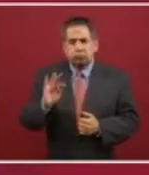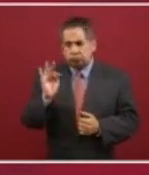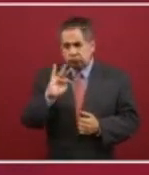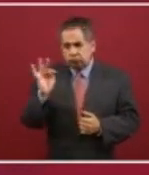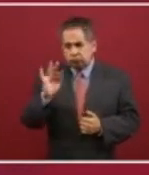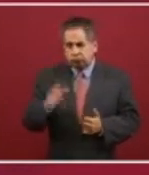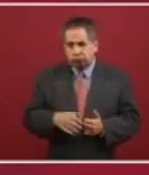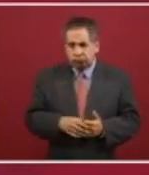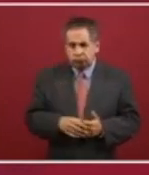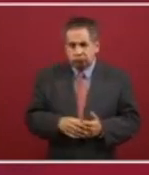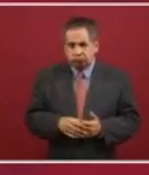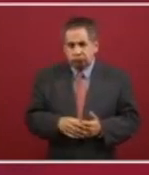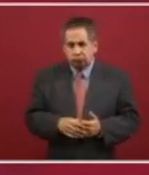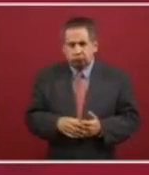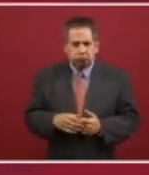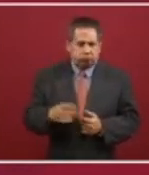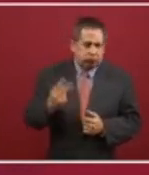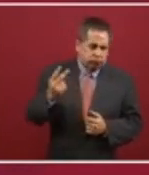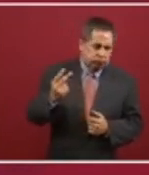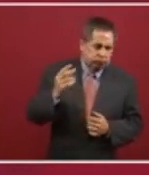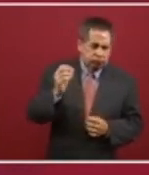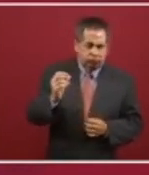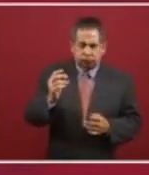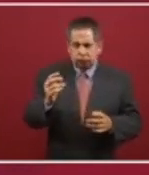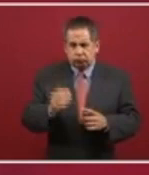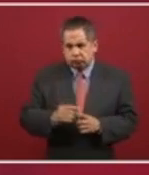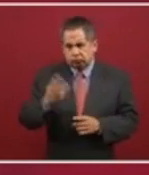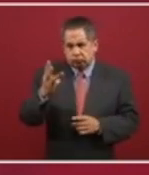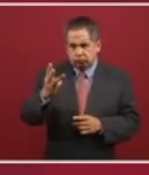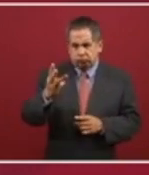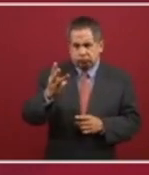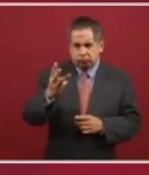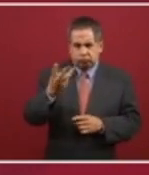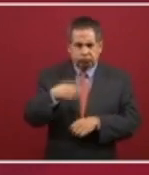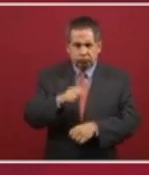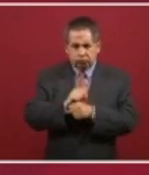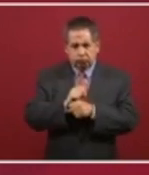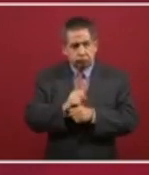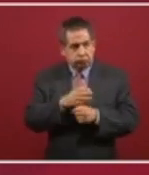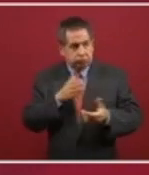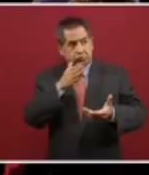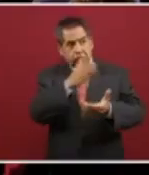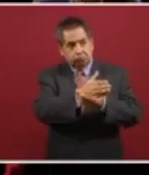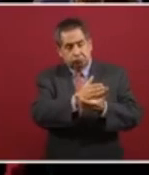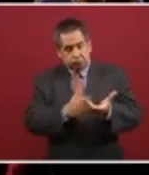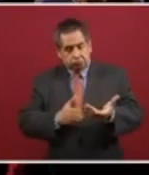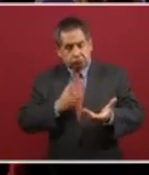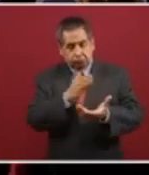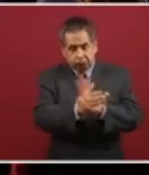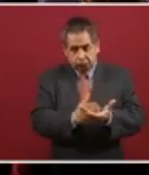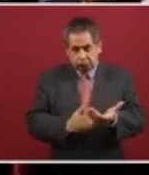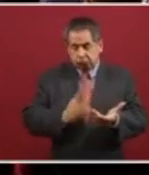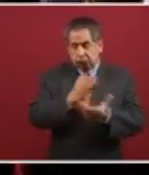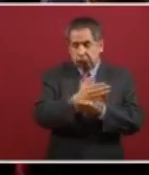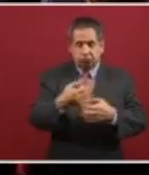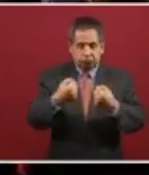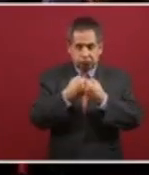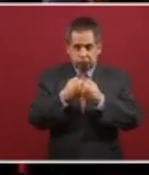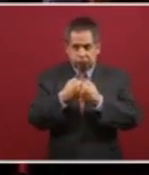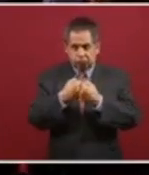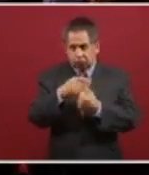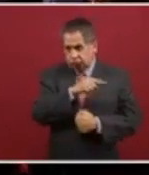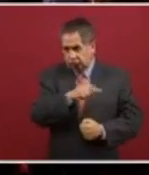posiblemente dos o tres fines de semana. ¿Se está despejando el